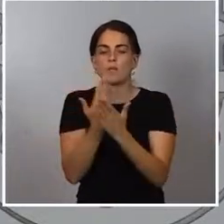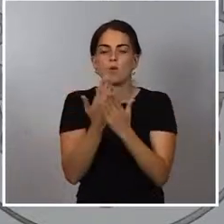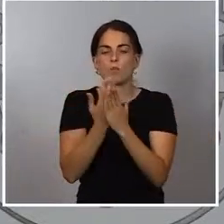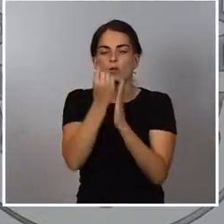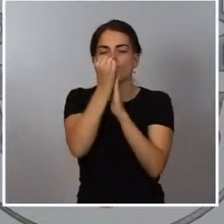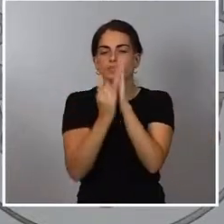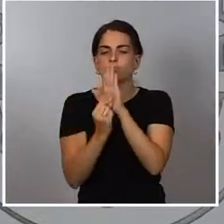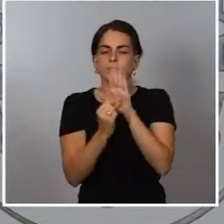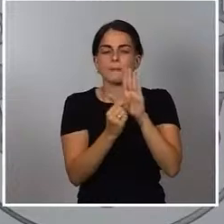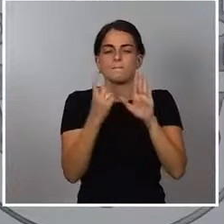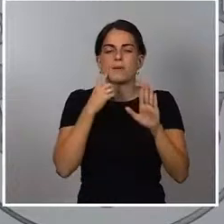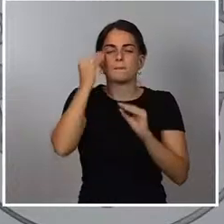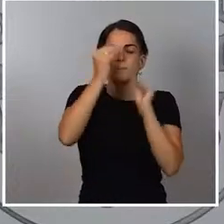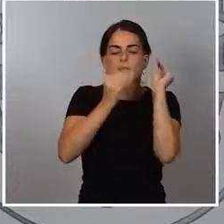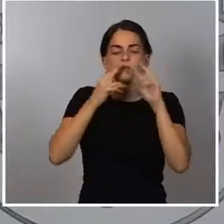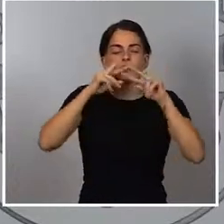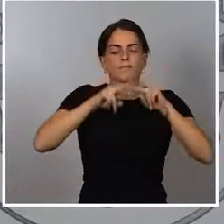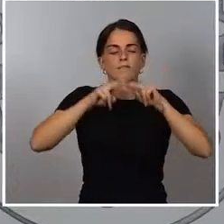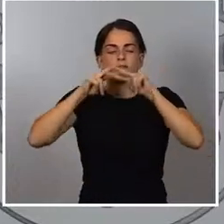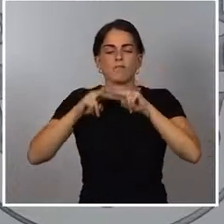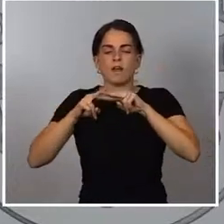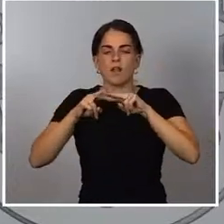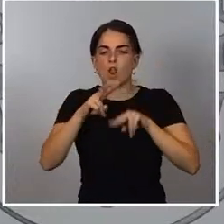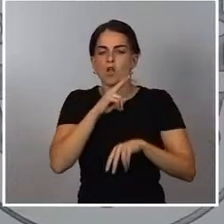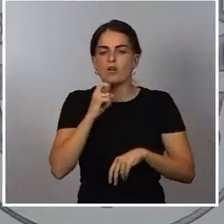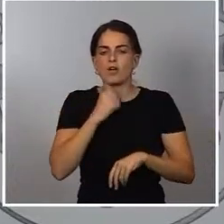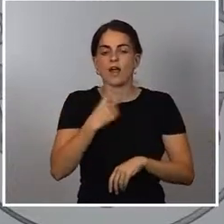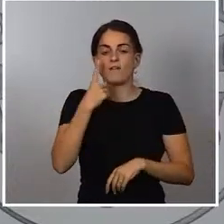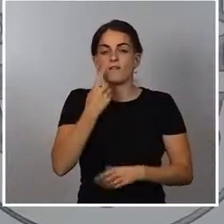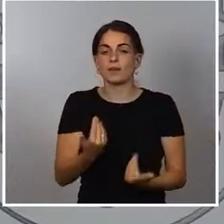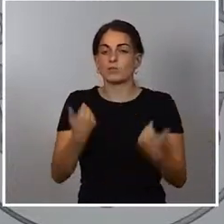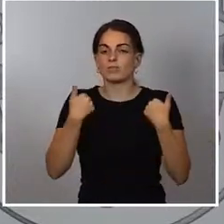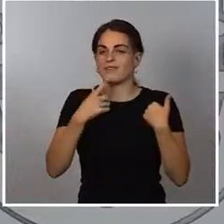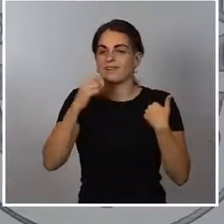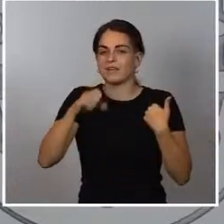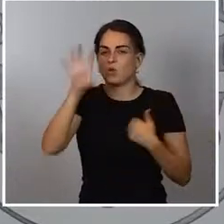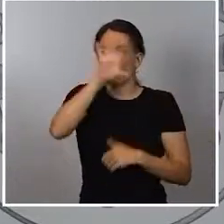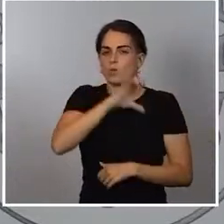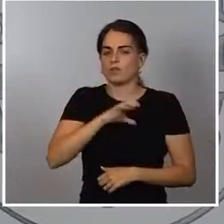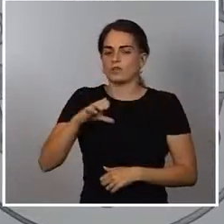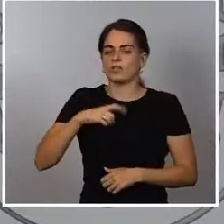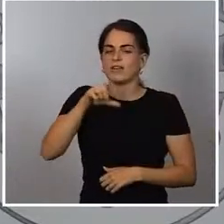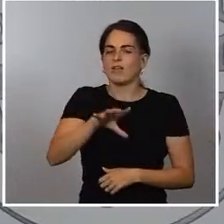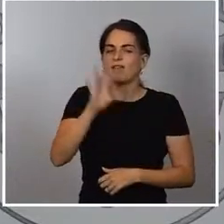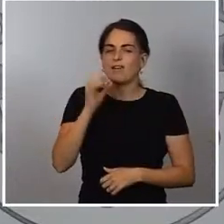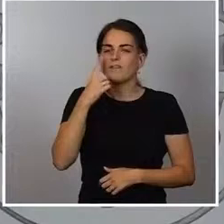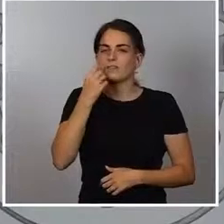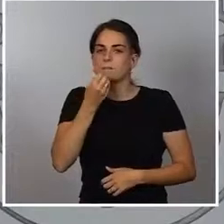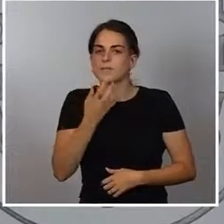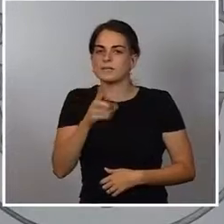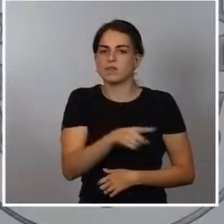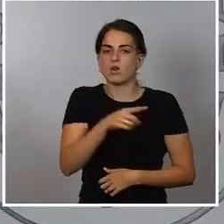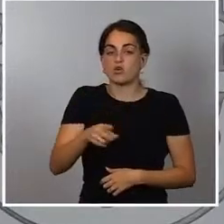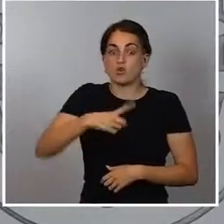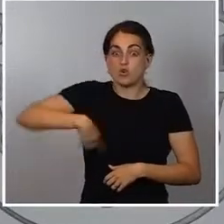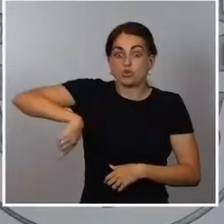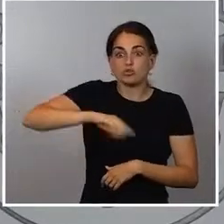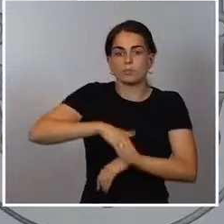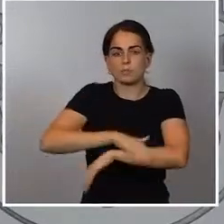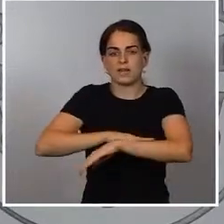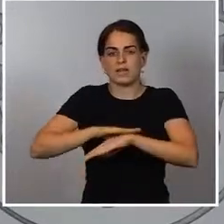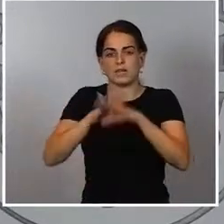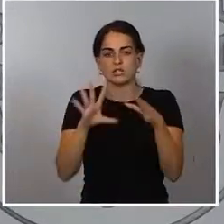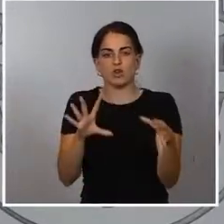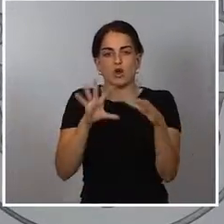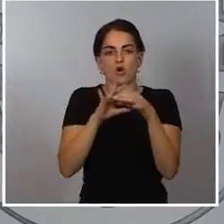considerar en este caso porque les compete qué son las comunidades autónomas nosotros el ministerio va a estar siempre de la mano de las comunidades autónomas